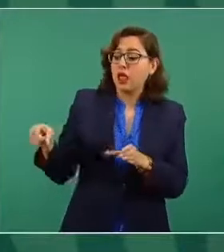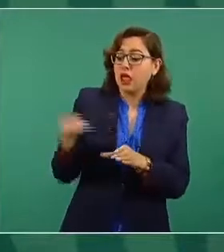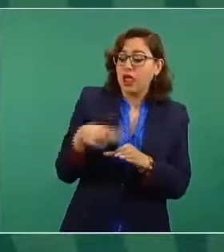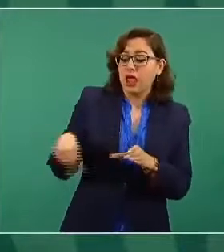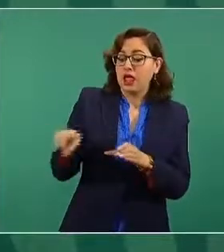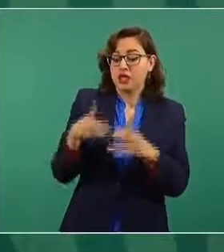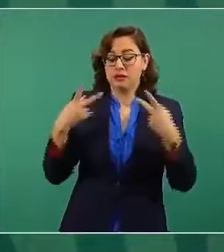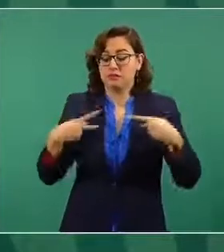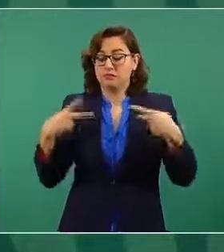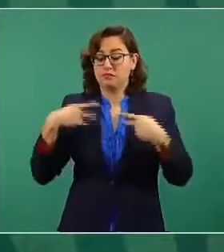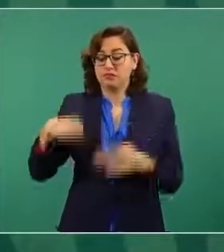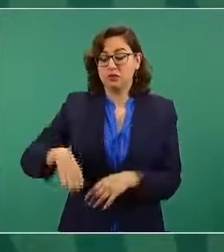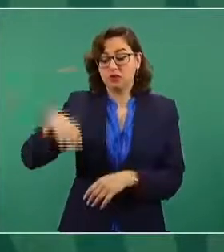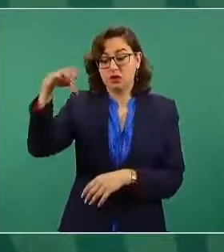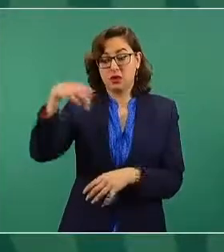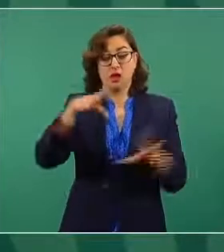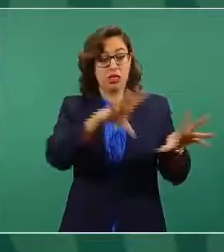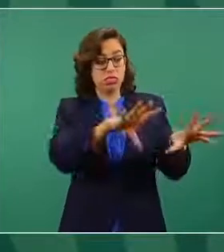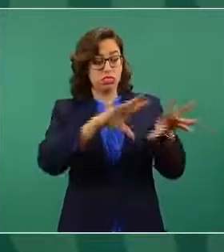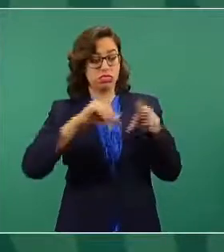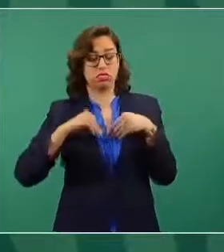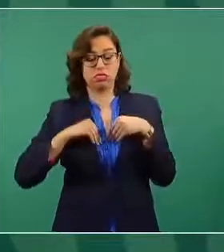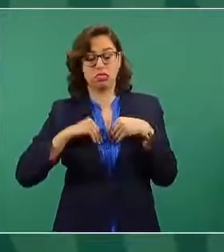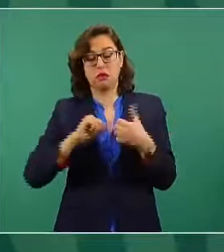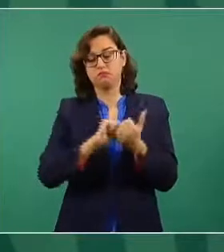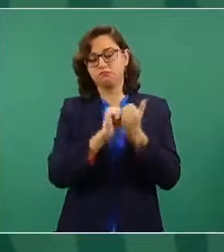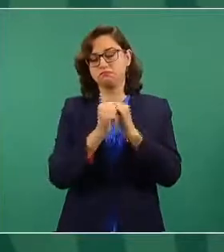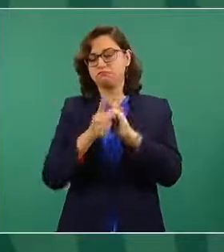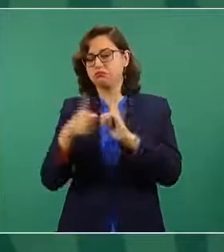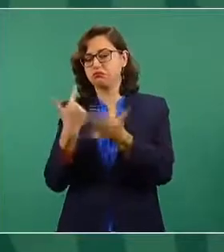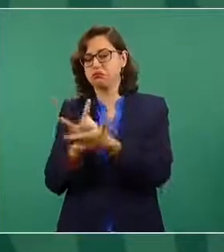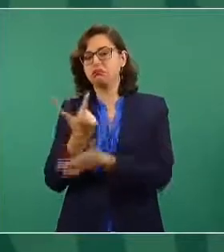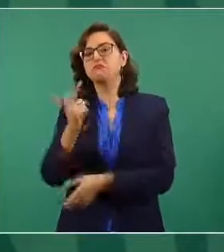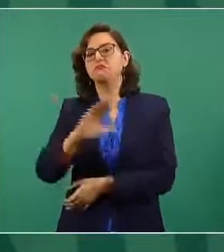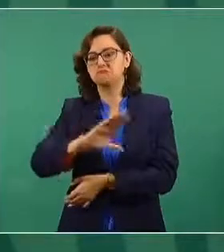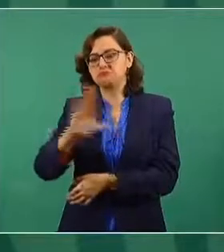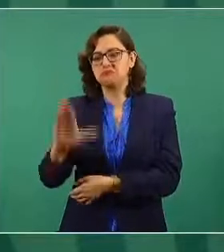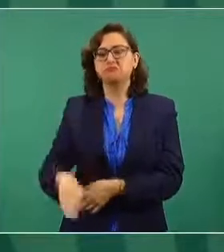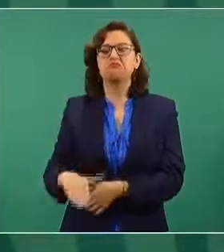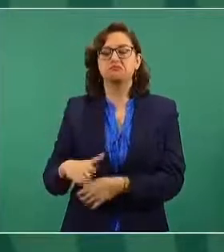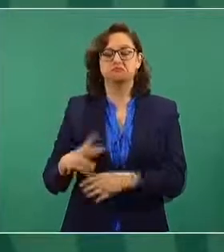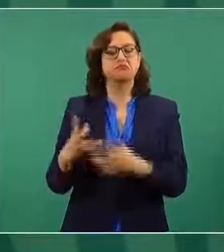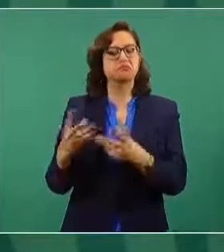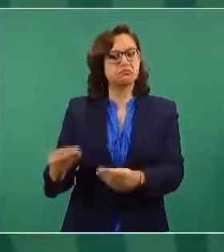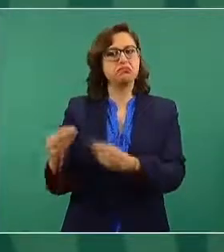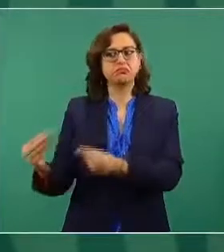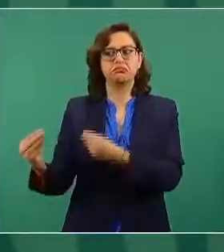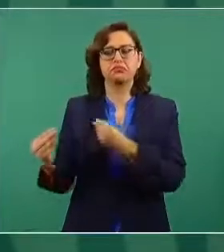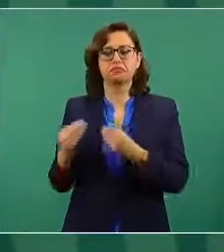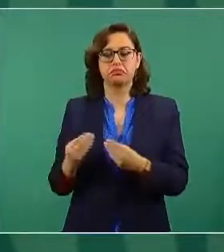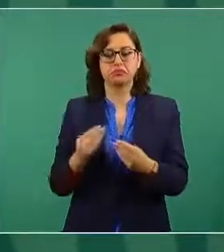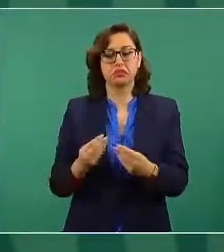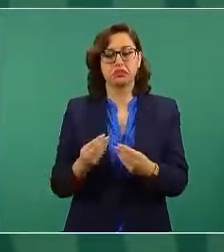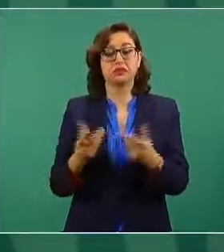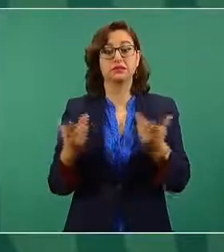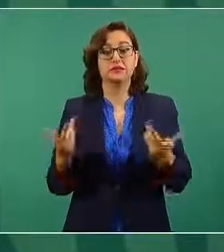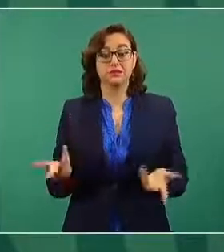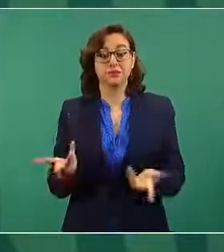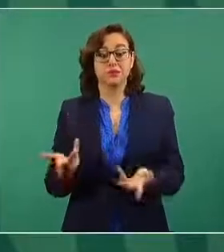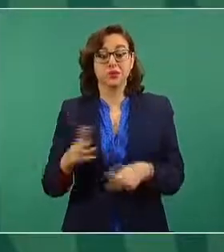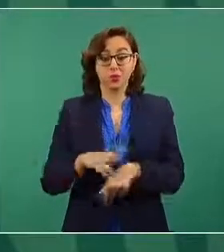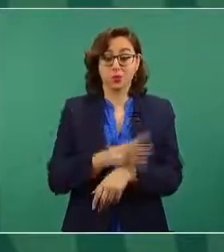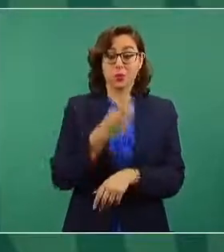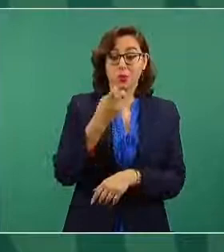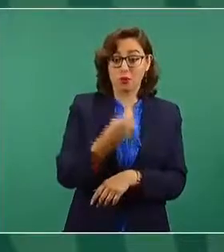a complicarse o incluso a morir por COVID-19. De tal manera que si se empieza a vacunar desde la